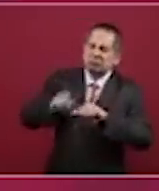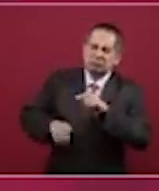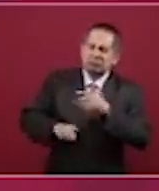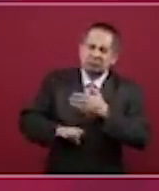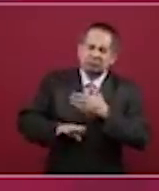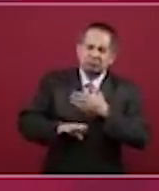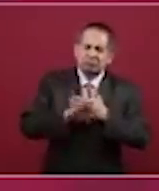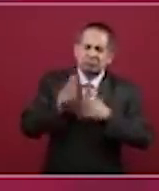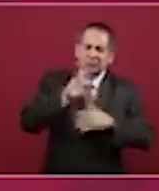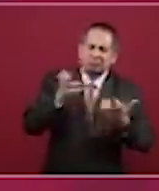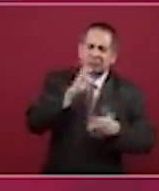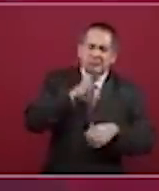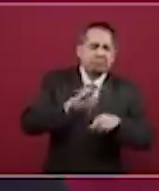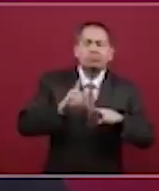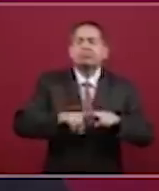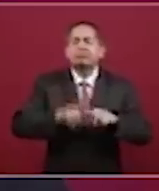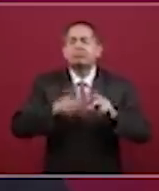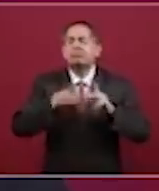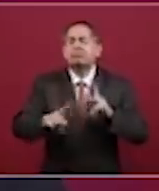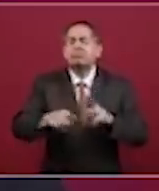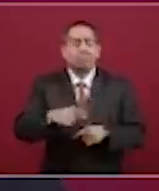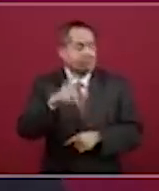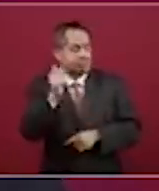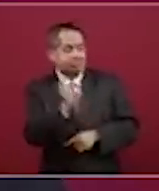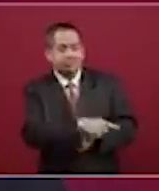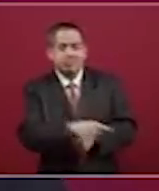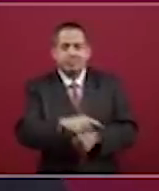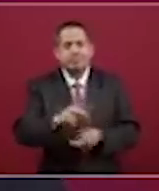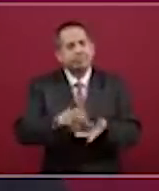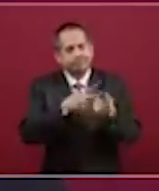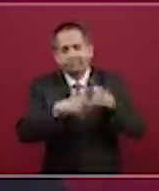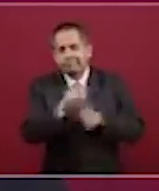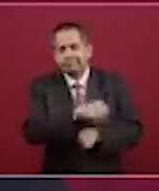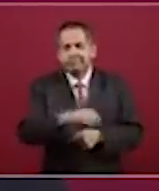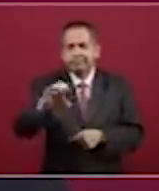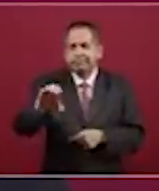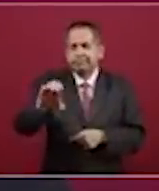Volvemos a lo mismo. Con Salinas,